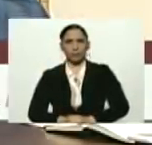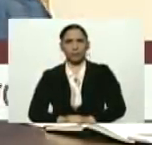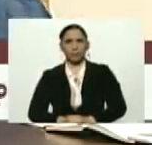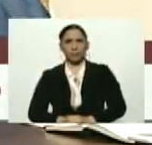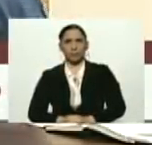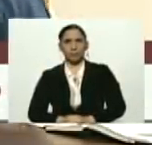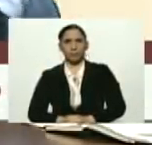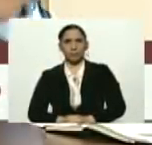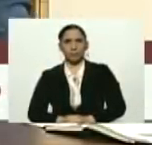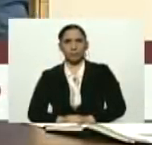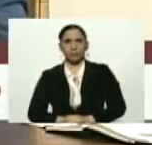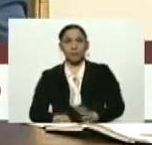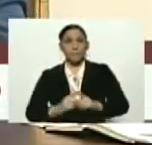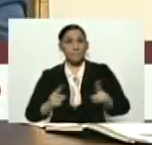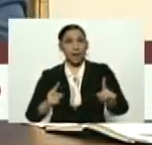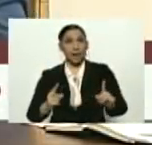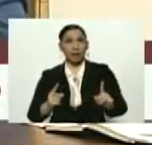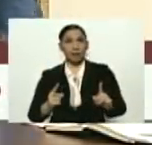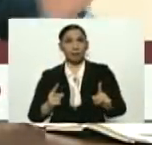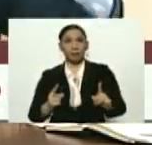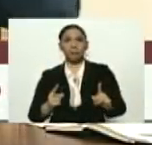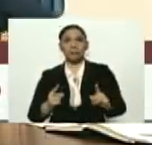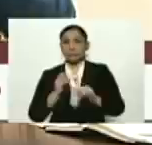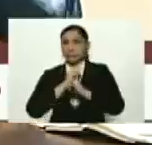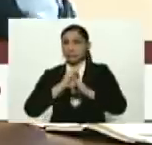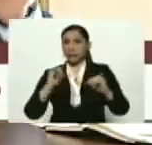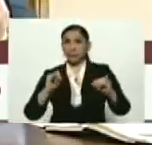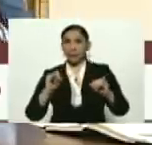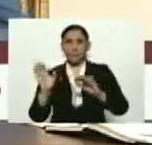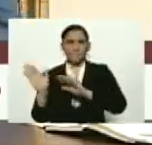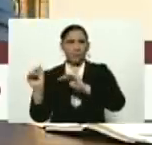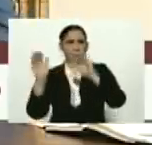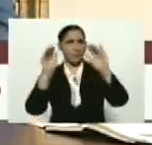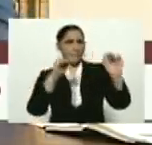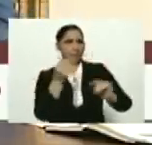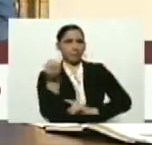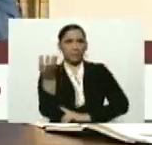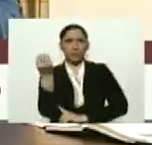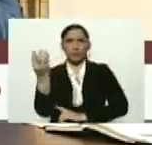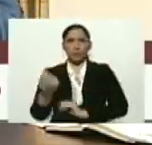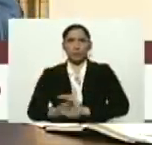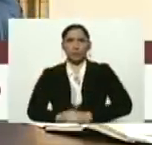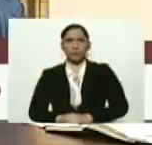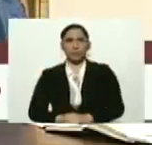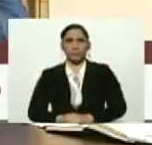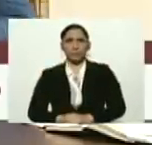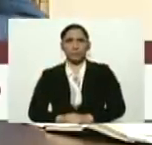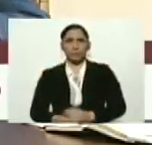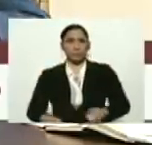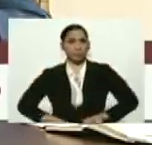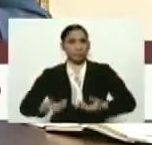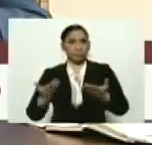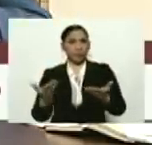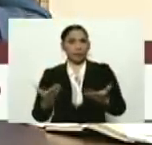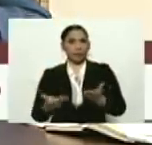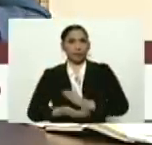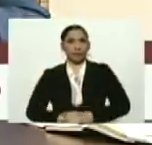Y para rematar esta conferencia, ya despidiendo la conferencia, vamos a regalarle